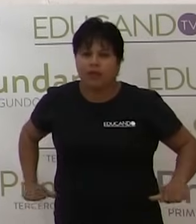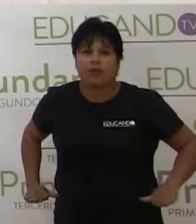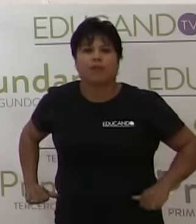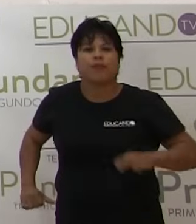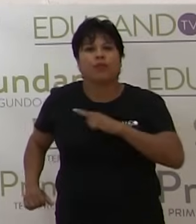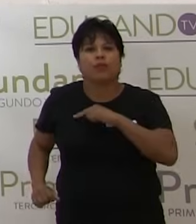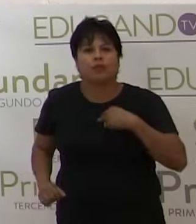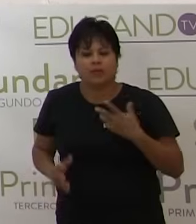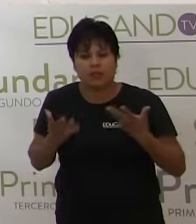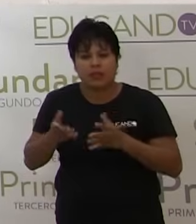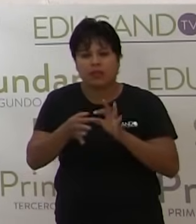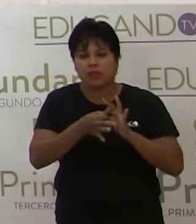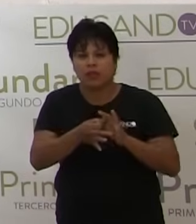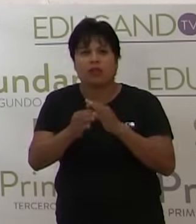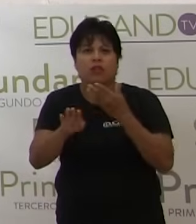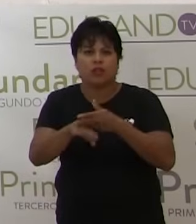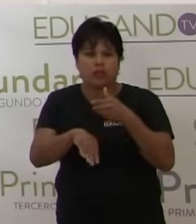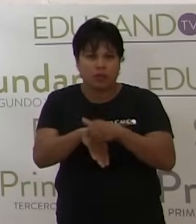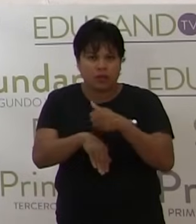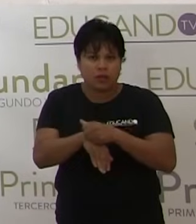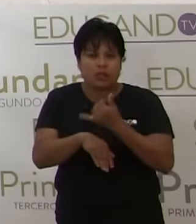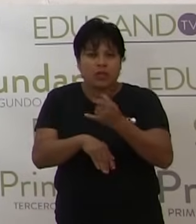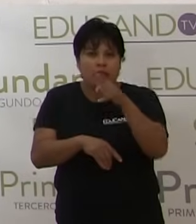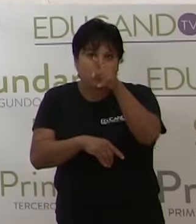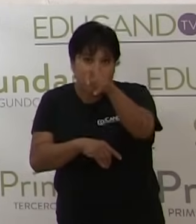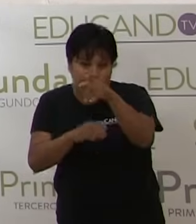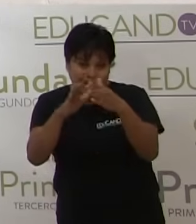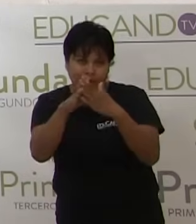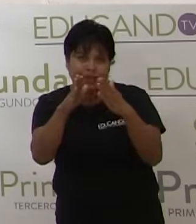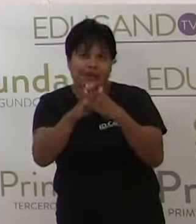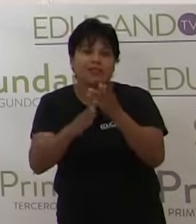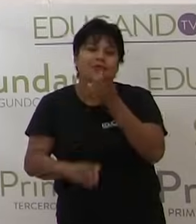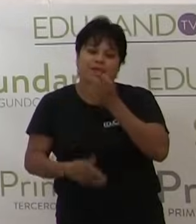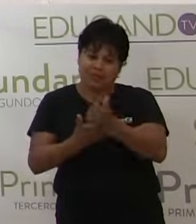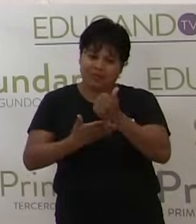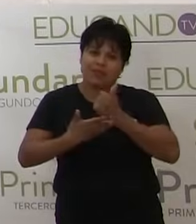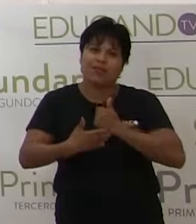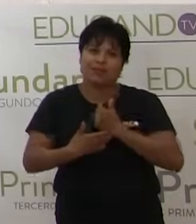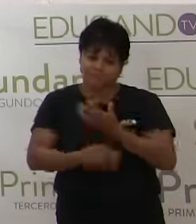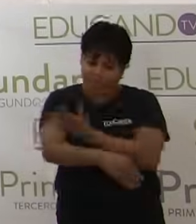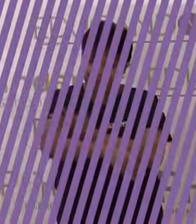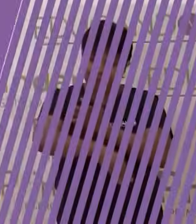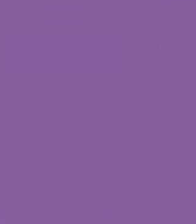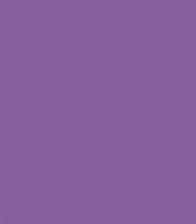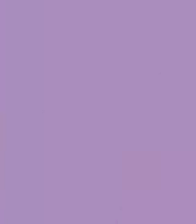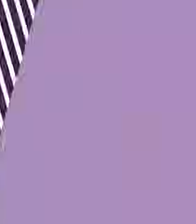a hacer un conjunto de colecciones y tú desde casa me vas a ayudar